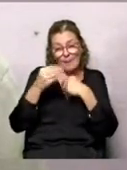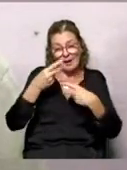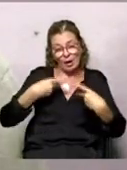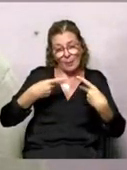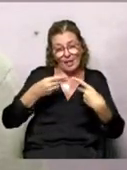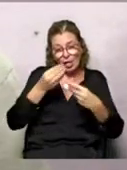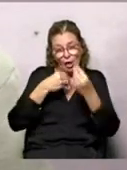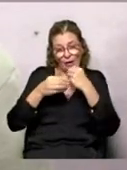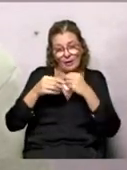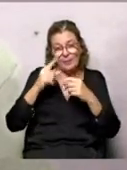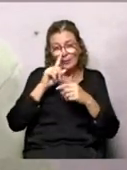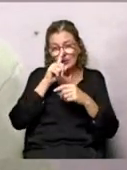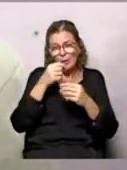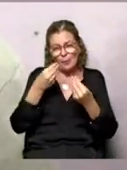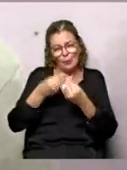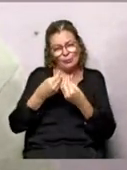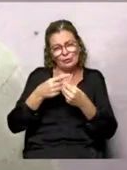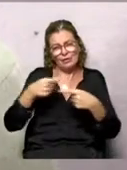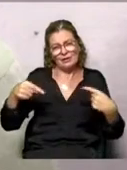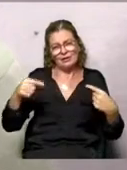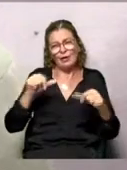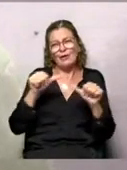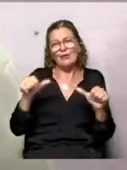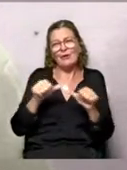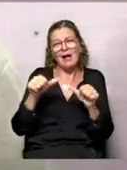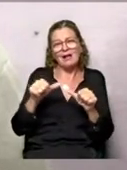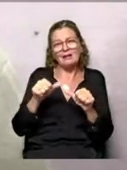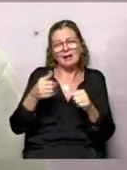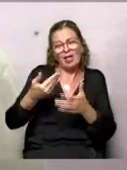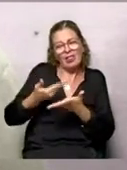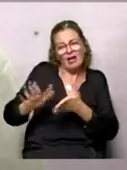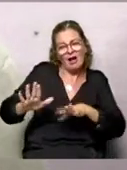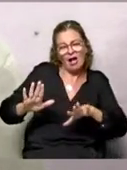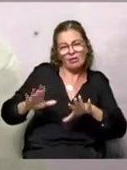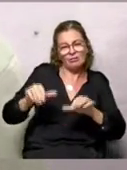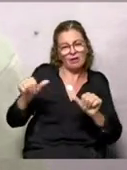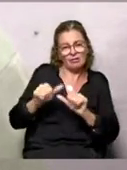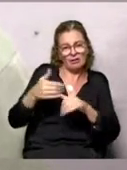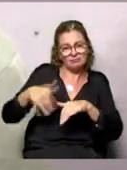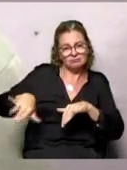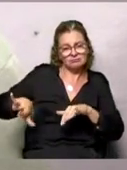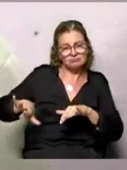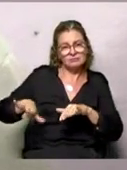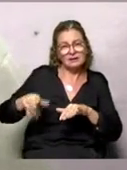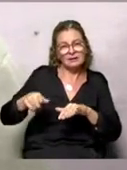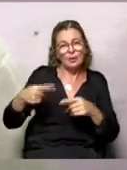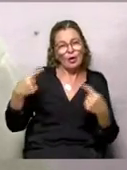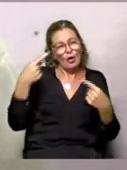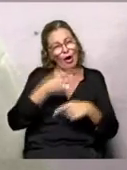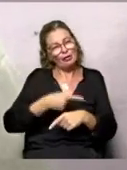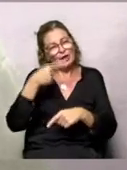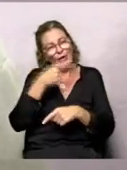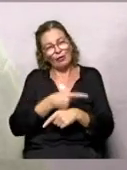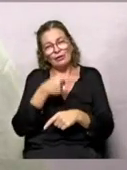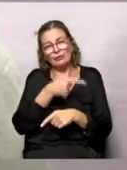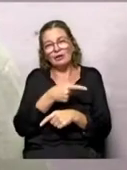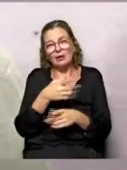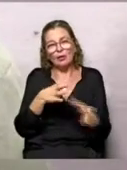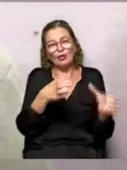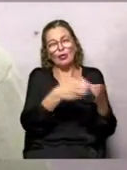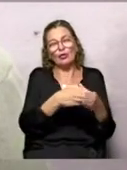hay un montón de cosas que no se han hecho, que se han dejado de hacer, y que acusándonos a nosotros de que nosotros